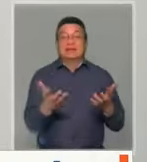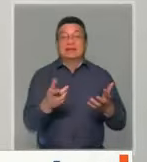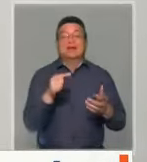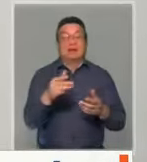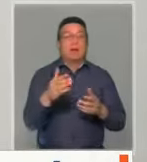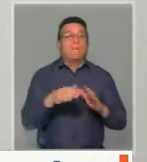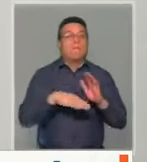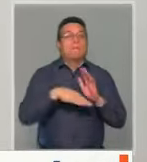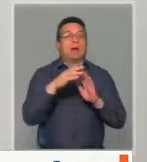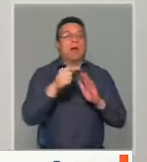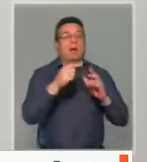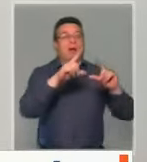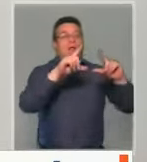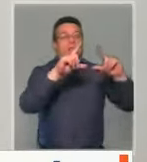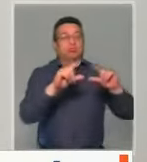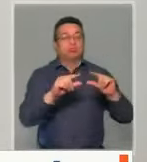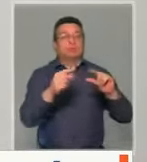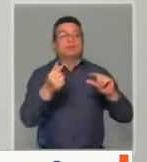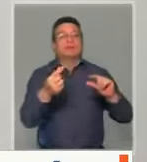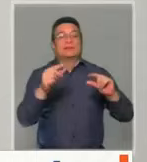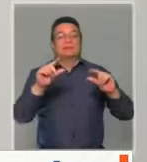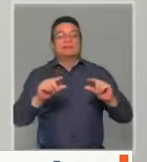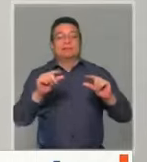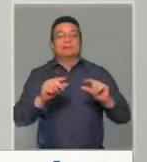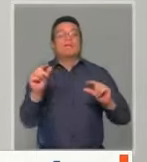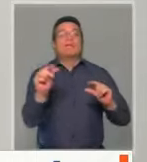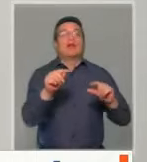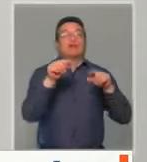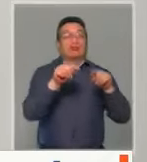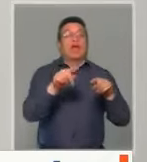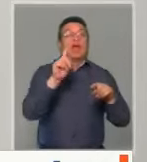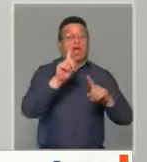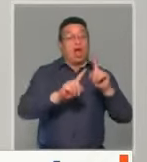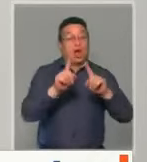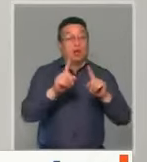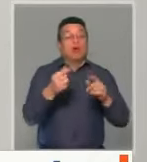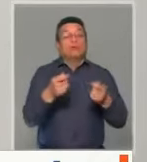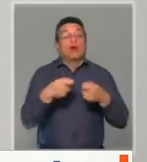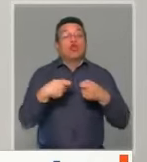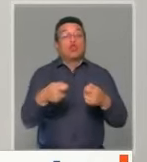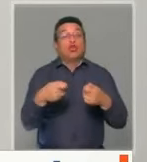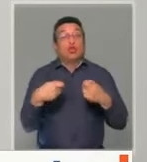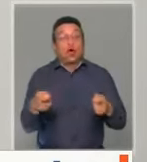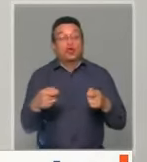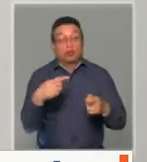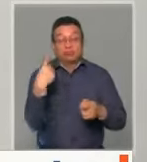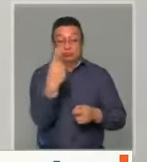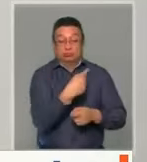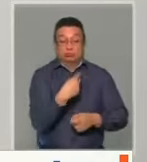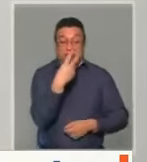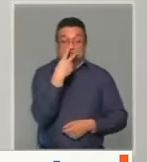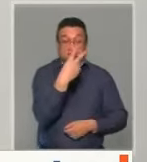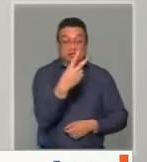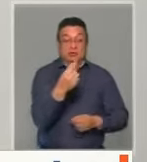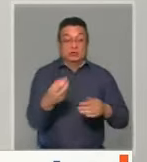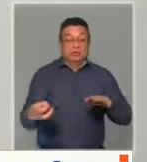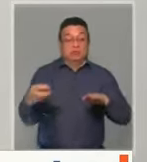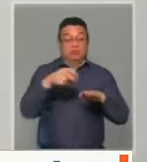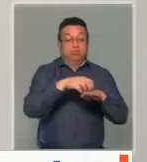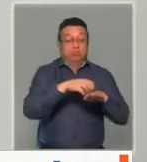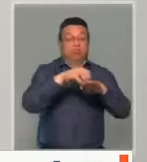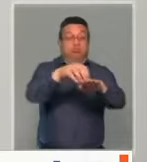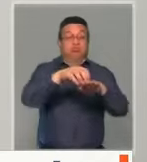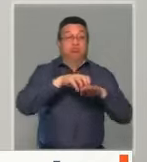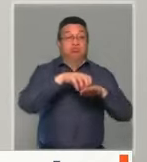mayor depreciación por una parte pero también de algunas presiones de costo nosotros estamos viendo que costos de transporte costos del